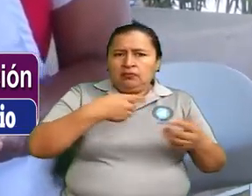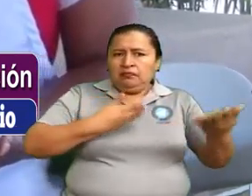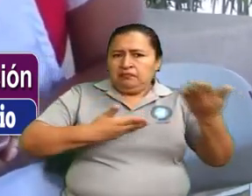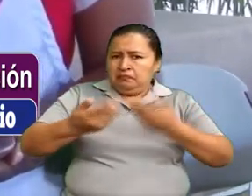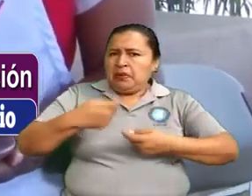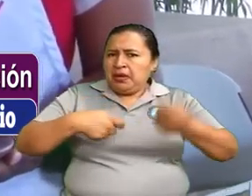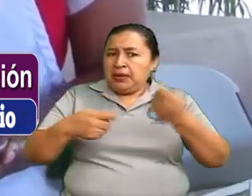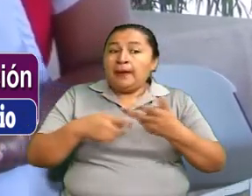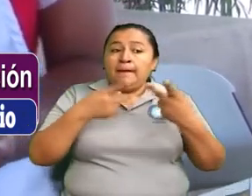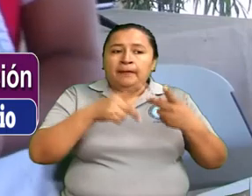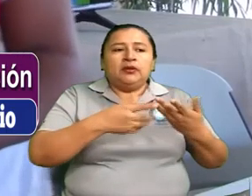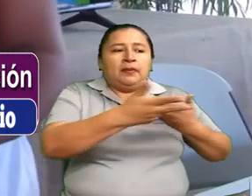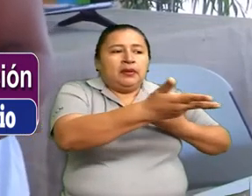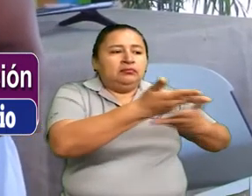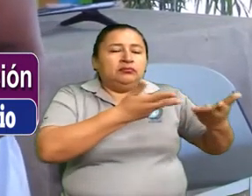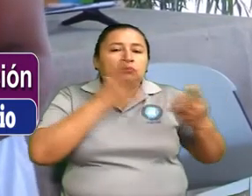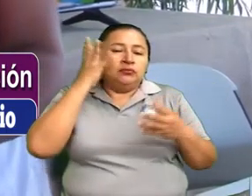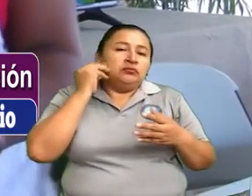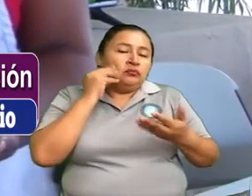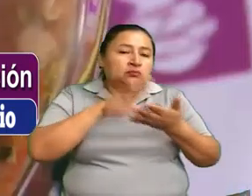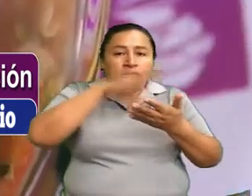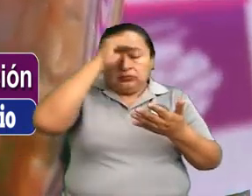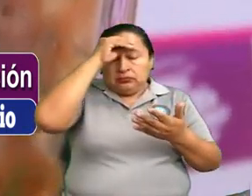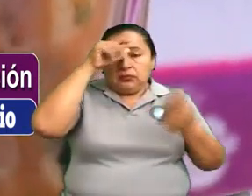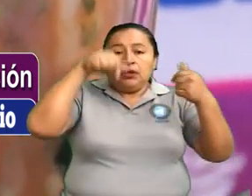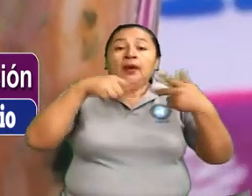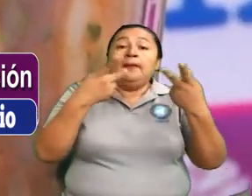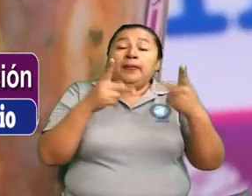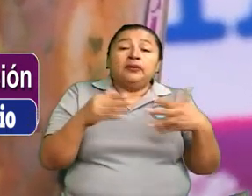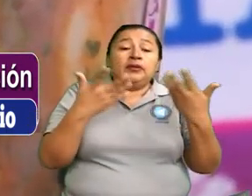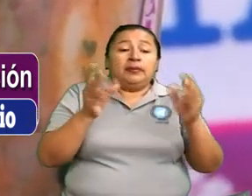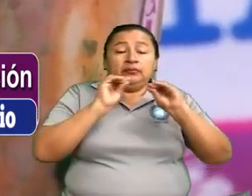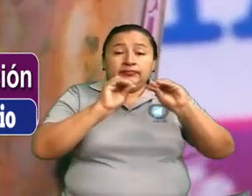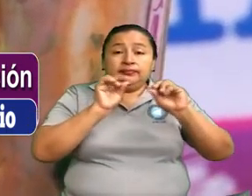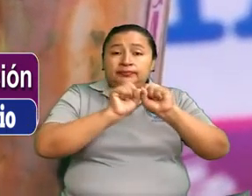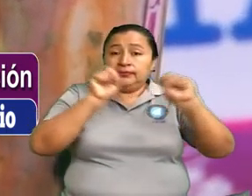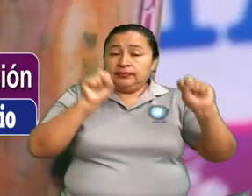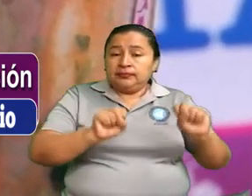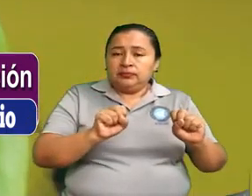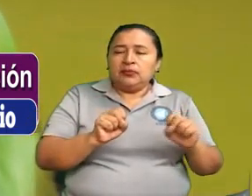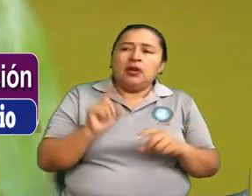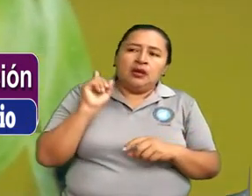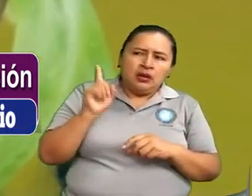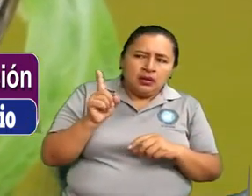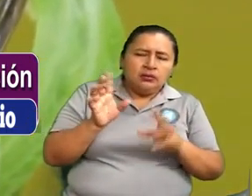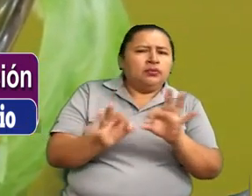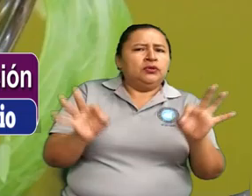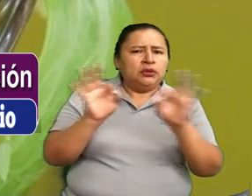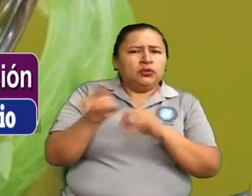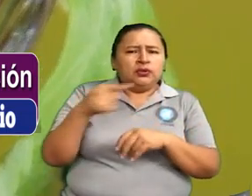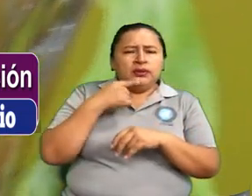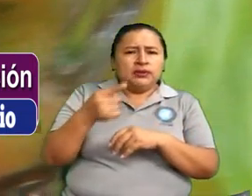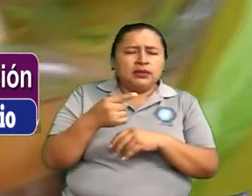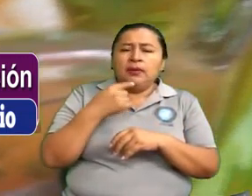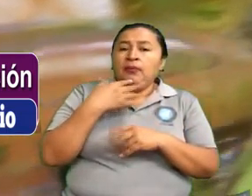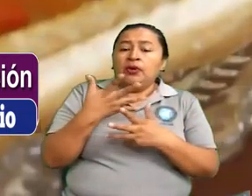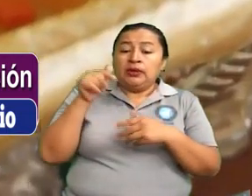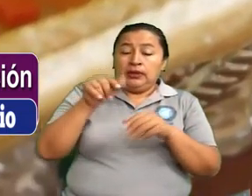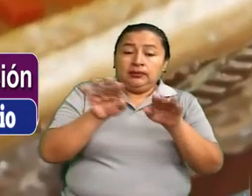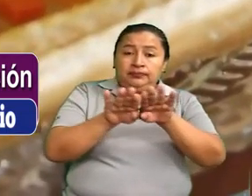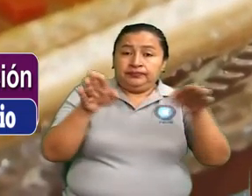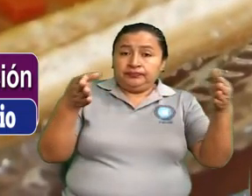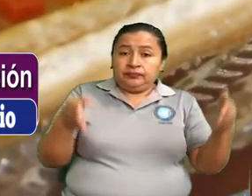intercambian conocimiento y ahí reciben capacitaciones. Entonces, es integral. Muy importante eso que usted menciona, porque también en las mesas de negocio,